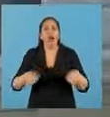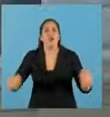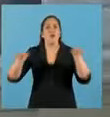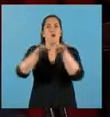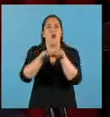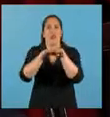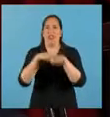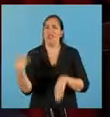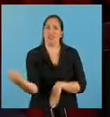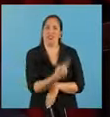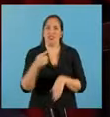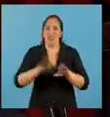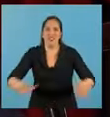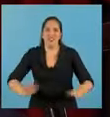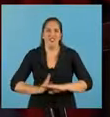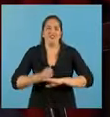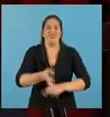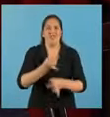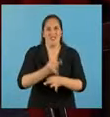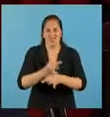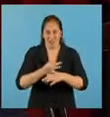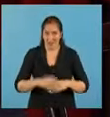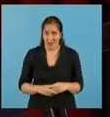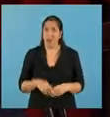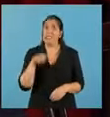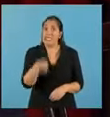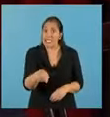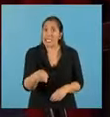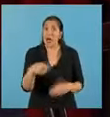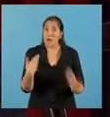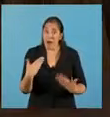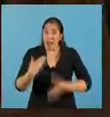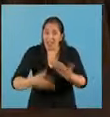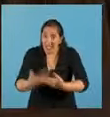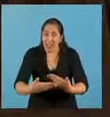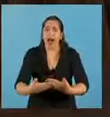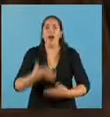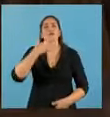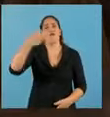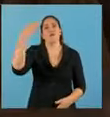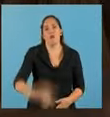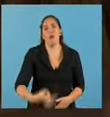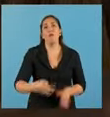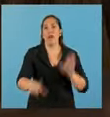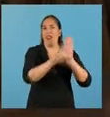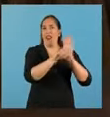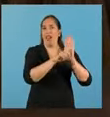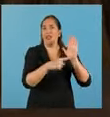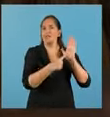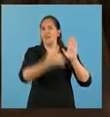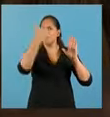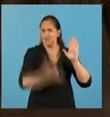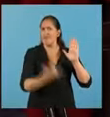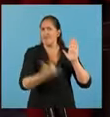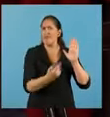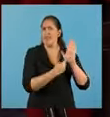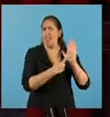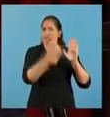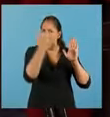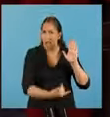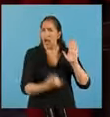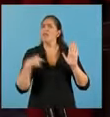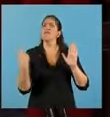nuestras chicas. Para ello, es fundamental garantizar el efectivo cumplimiento de las leyes vigentes, cuyos consensos